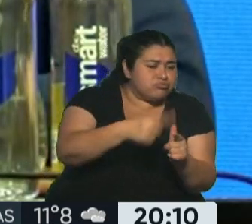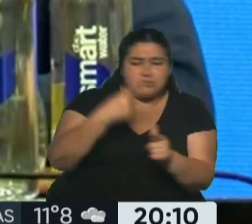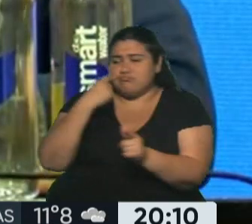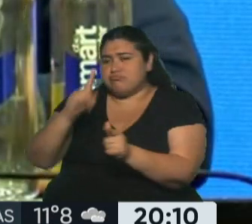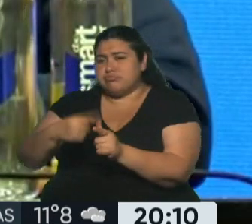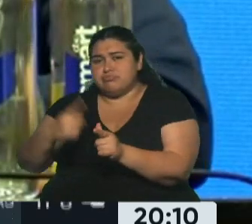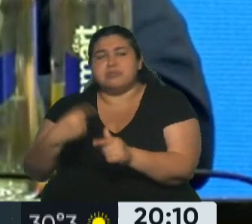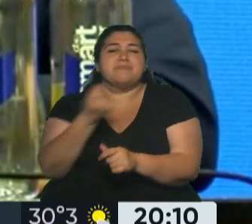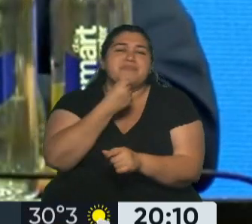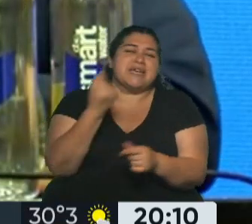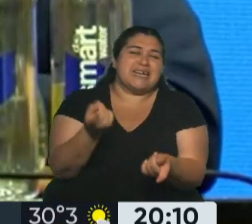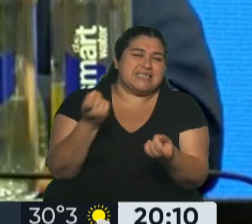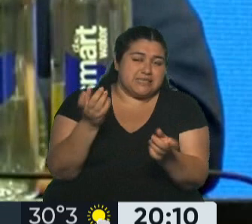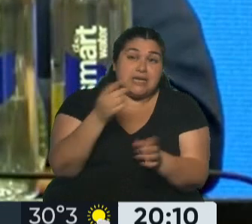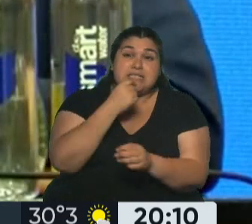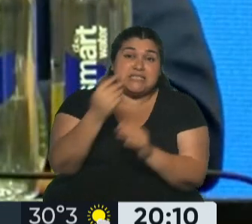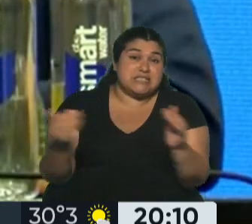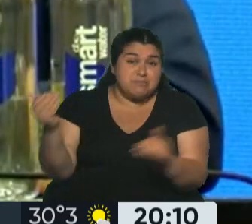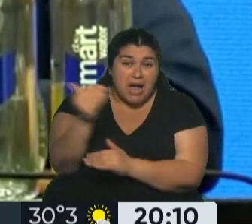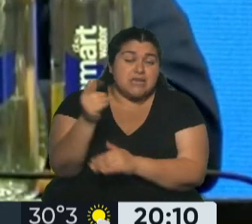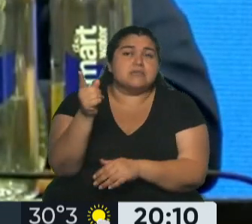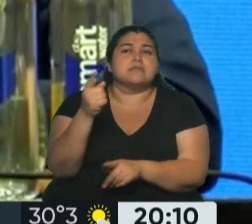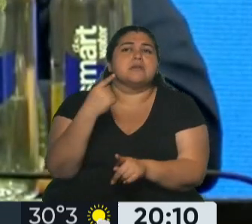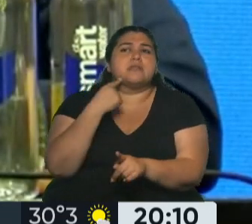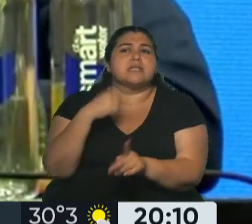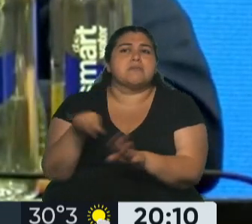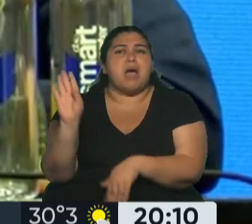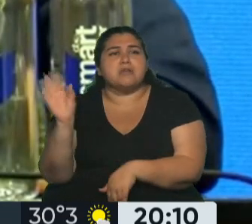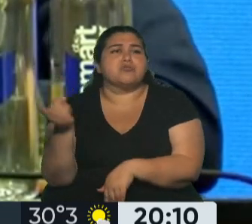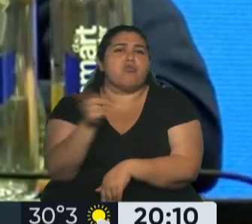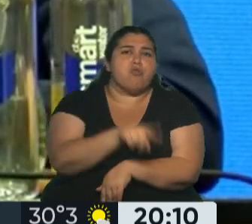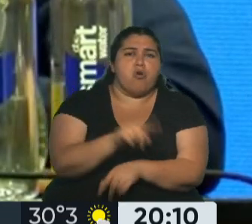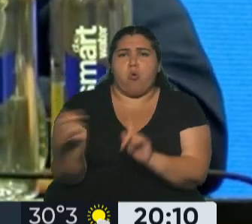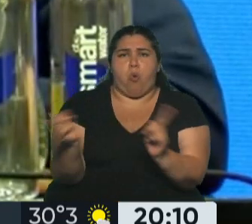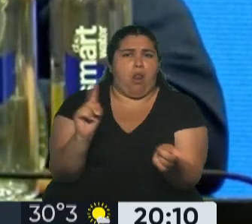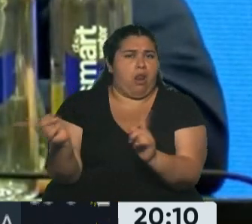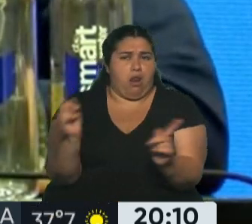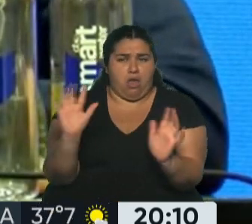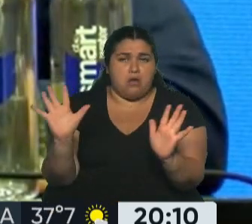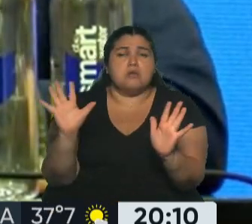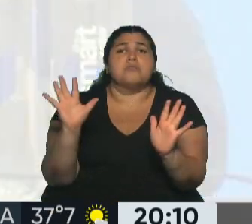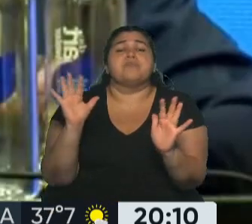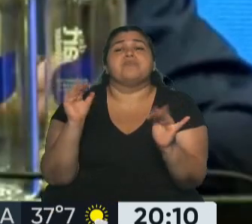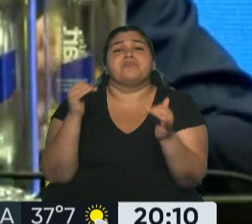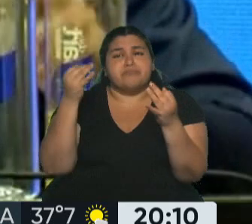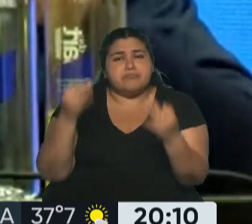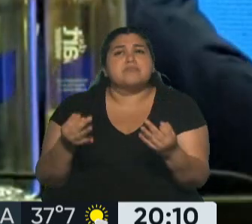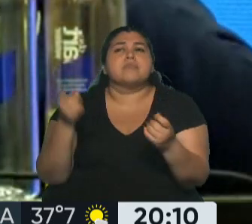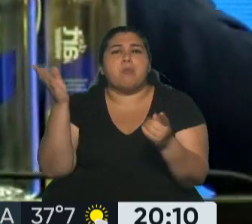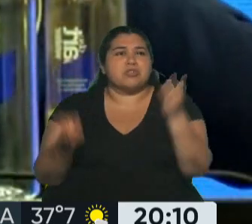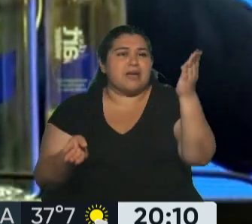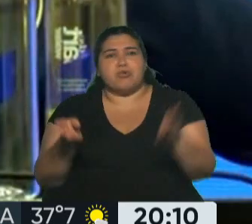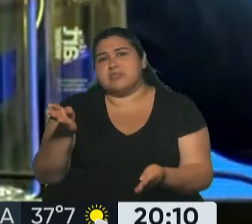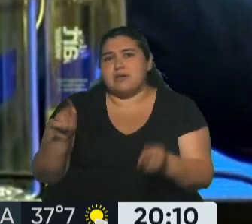porque recordamos que si supera los tres para un lado o para el otro cualquiera de los dos que se imponga en el comicio eh No va a ser